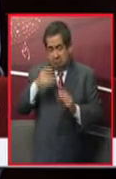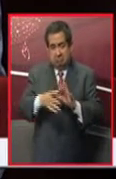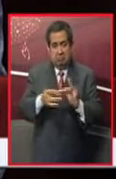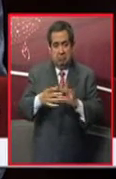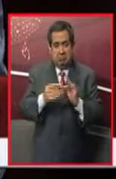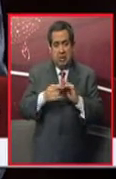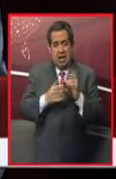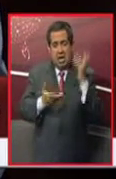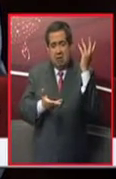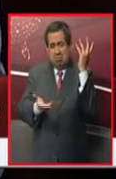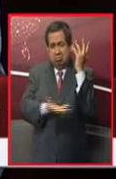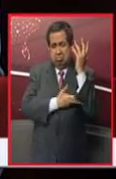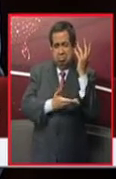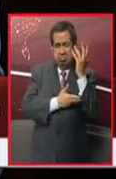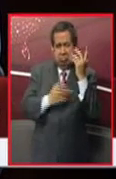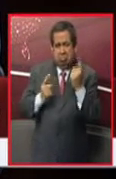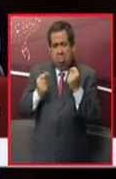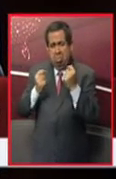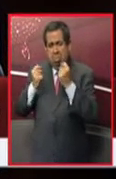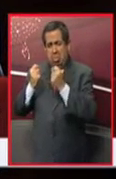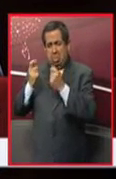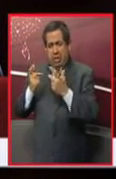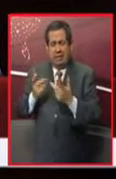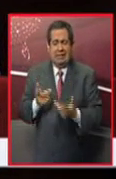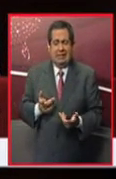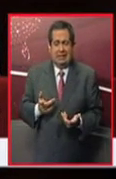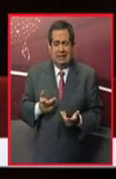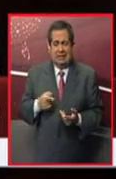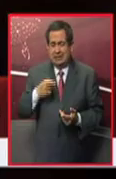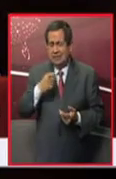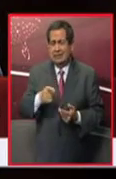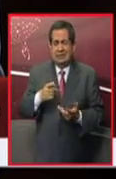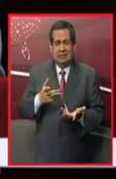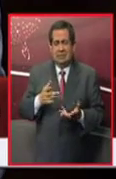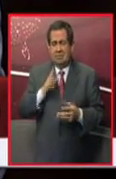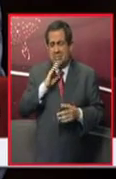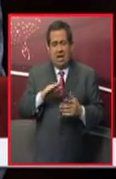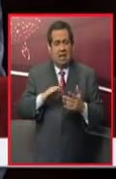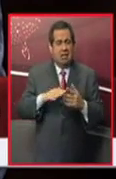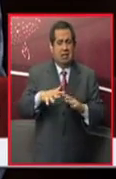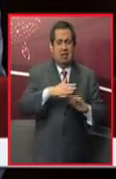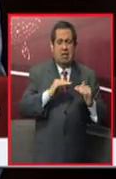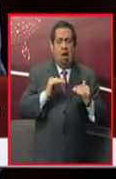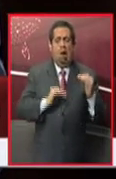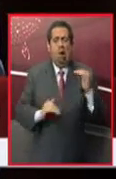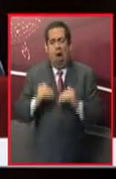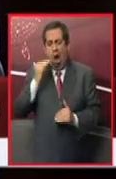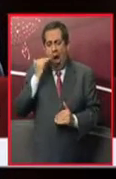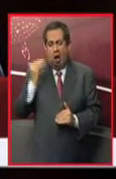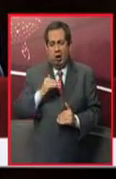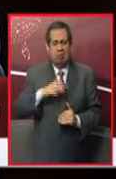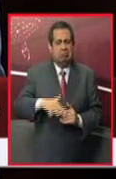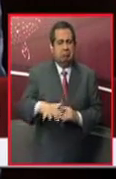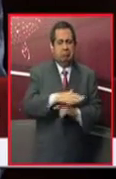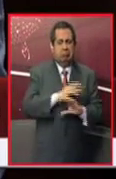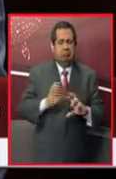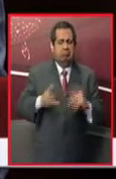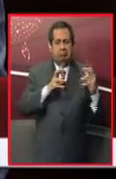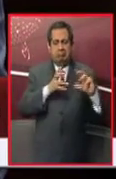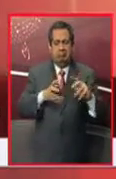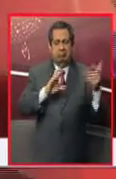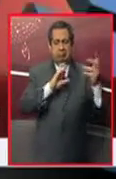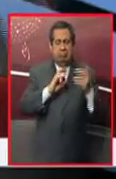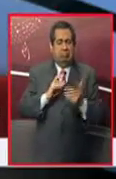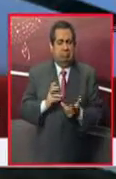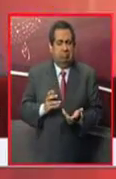ilegal y desmedida de nuestros bosques se ha convertido en una seria amenaza para el equilibrio ecológico de muchos ecosistemas de